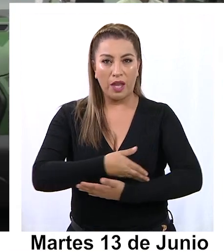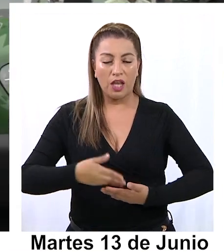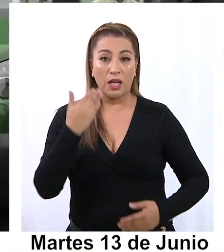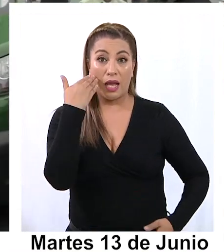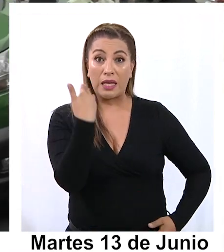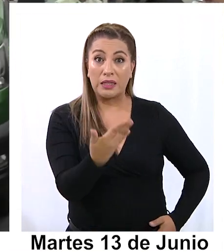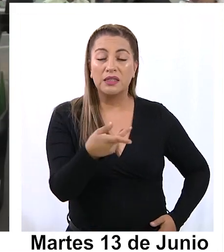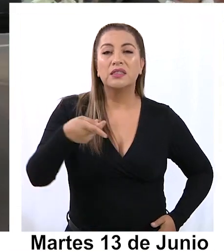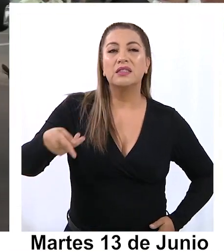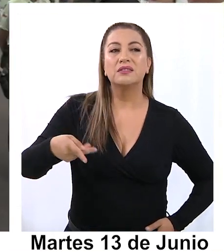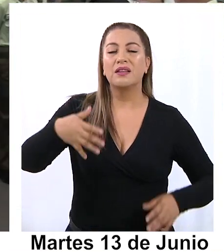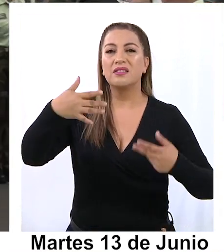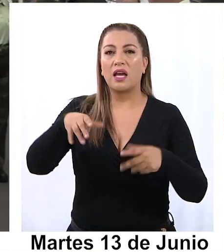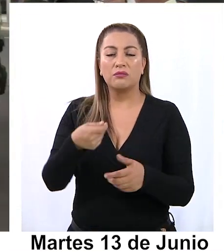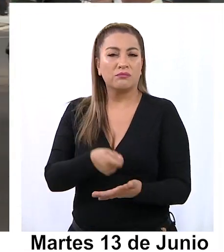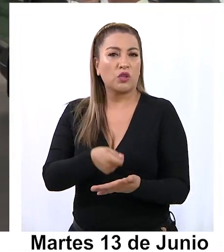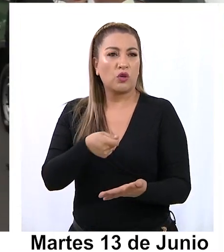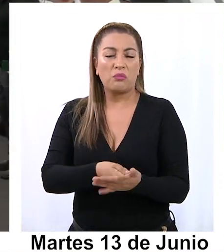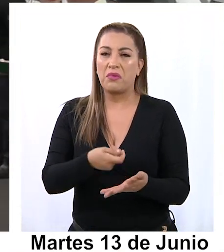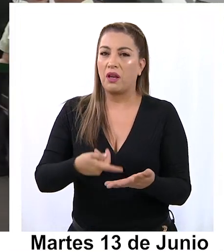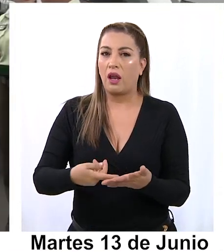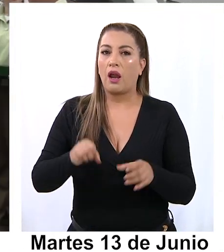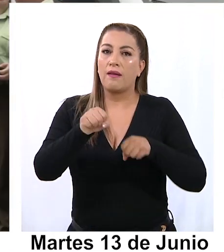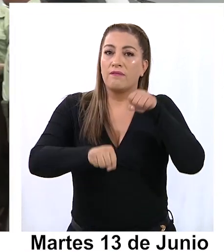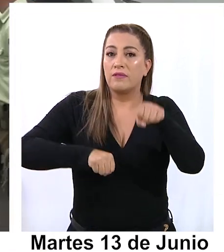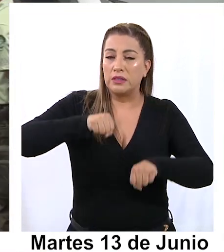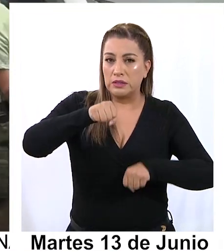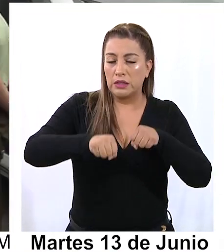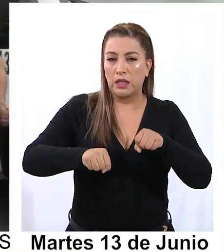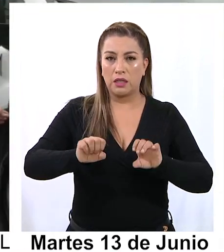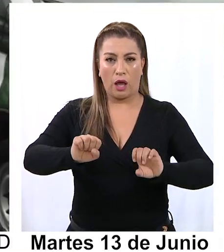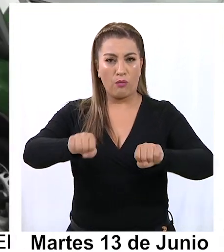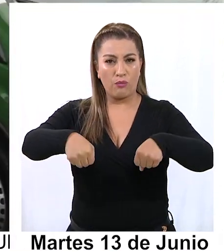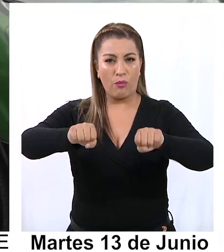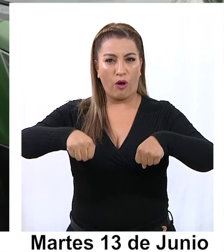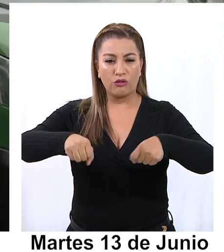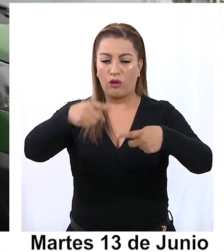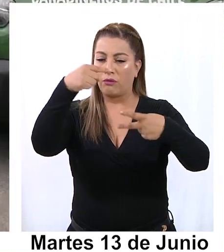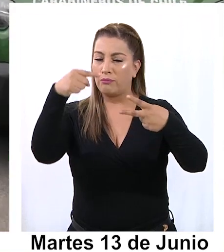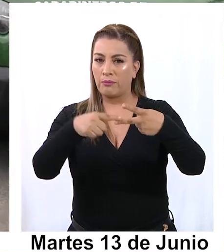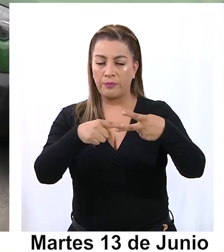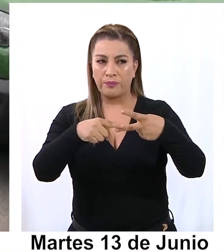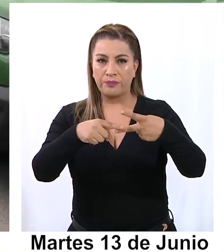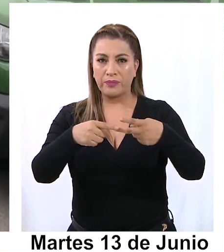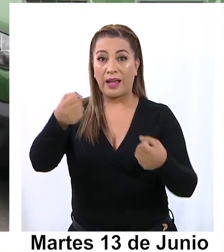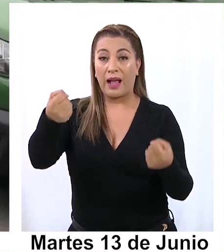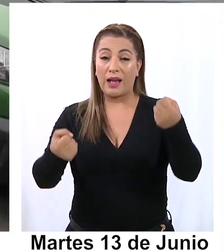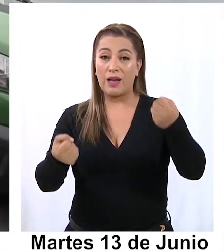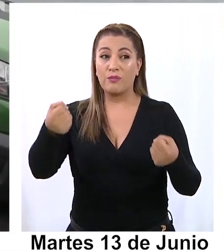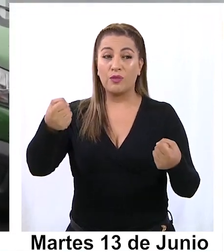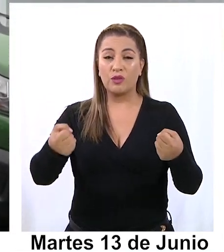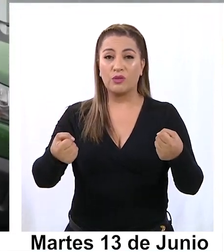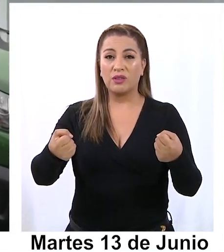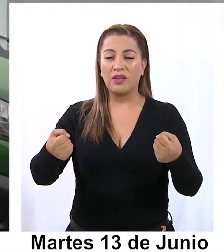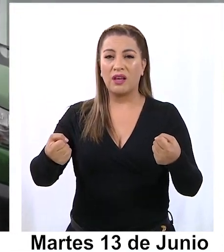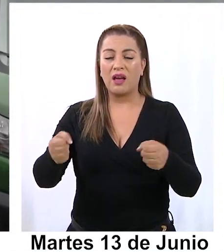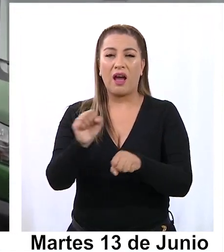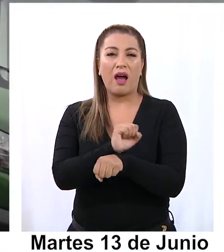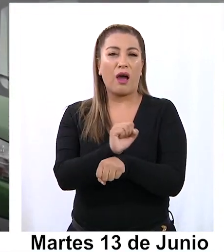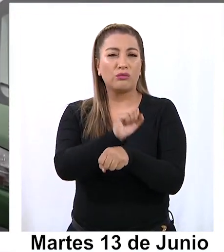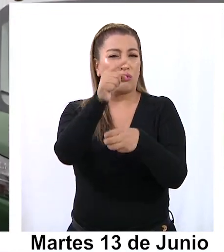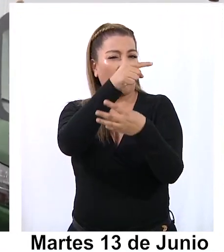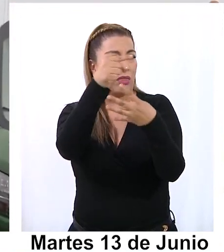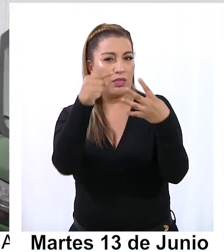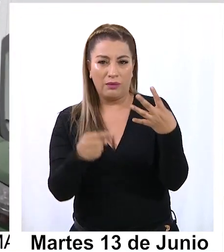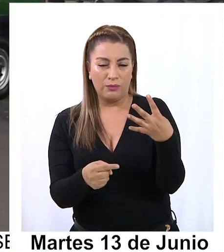pesos que se han utilizado para la compra de bicicletas, motos, todoterreno, camionetas, radiopatrullas,